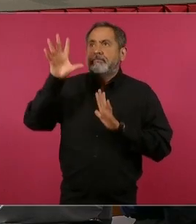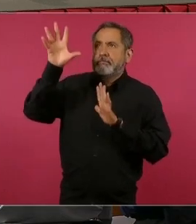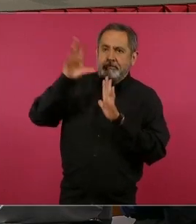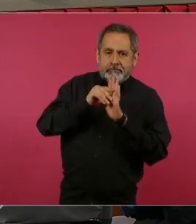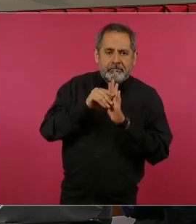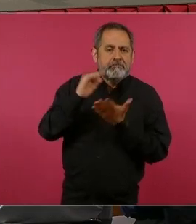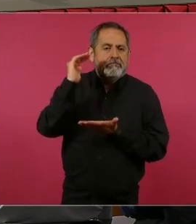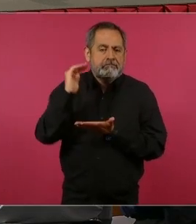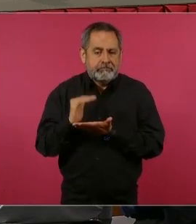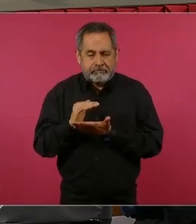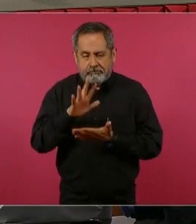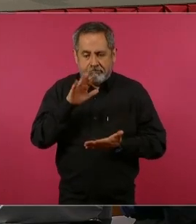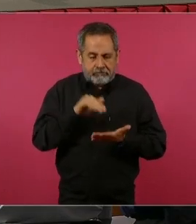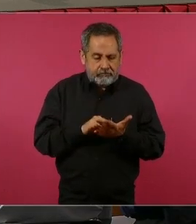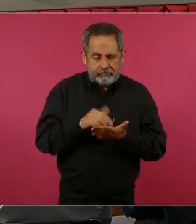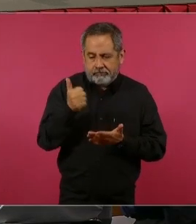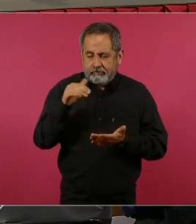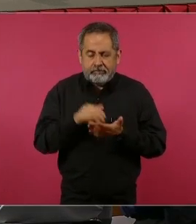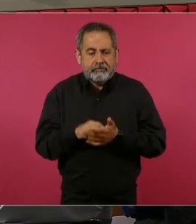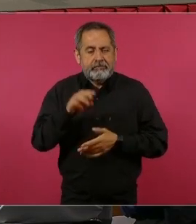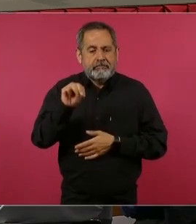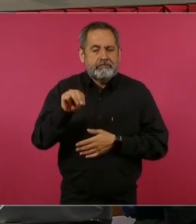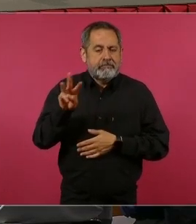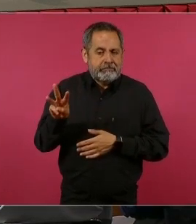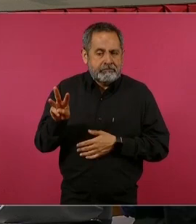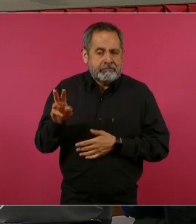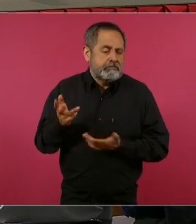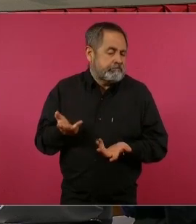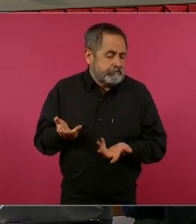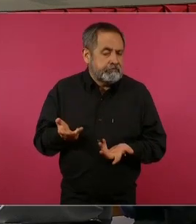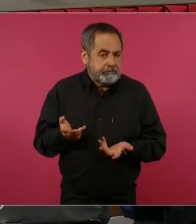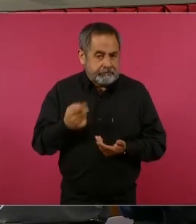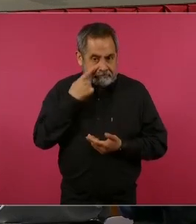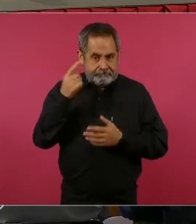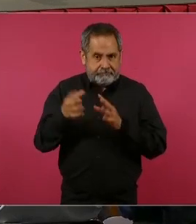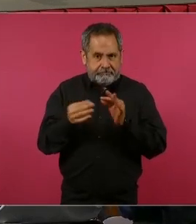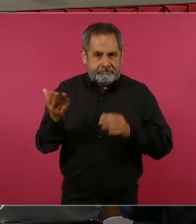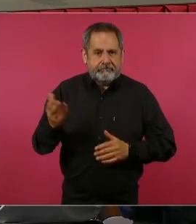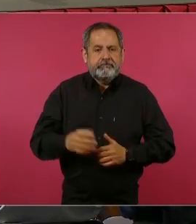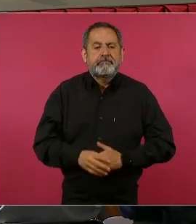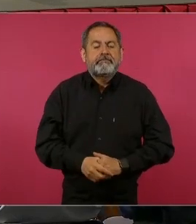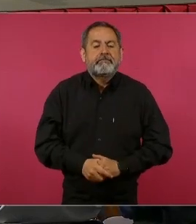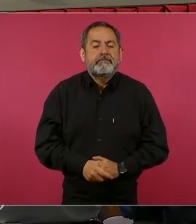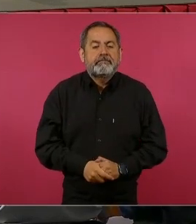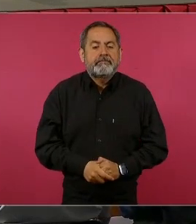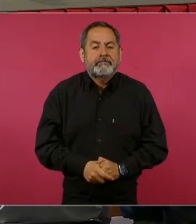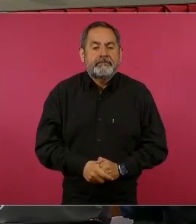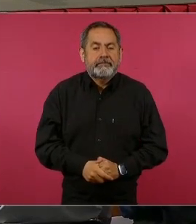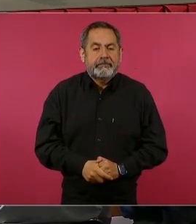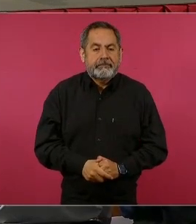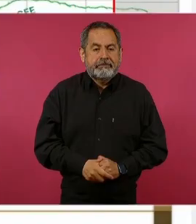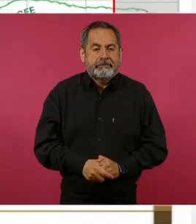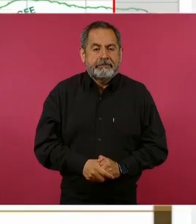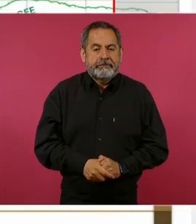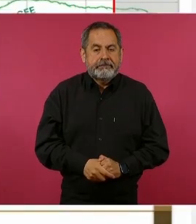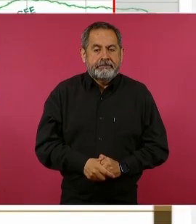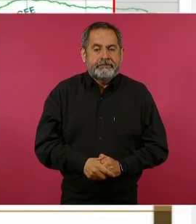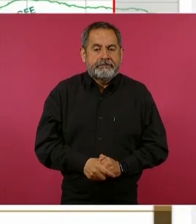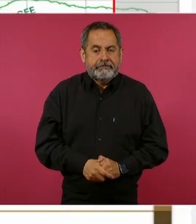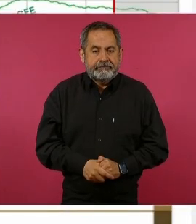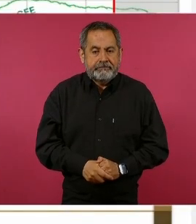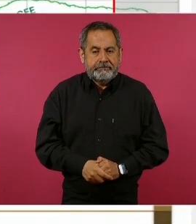de 5.000 a 6.000 megawatts. Lo vemos representado en el gráfico. En esta línea de color azul,